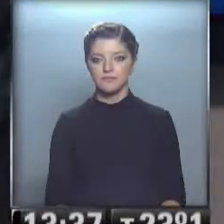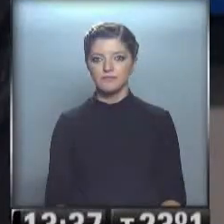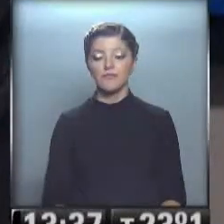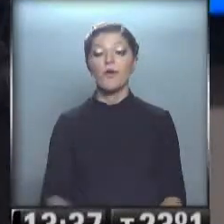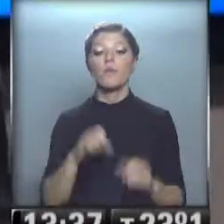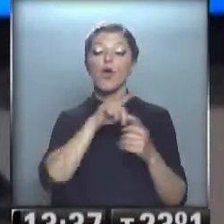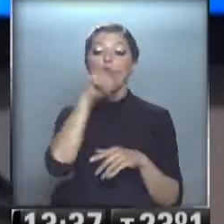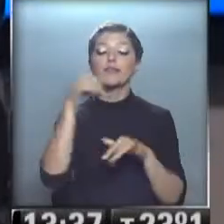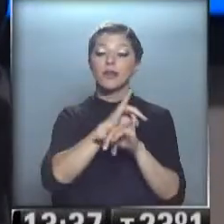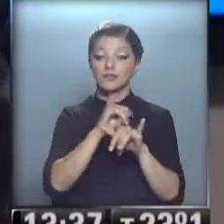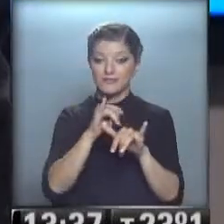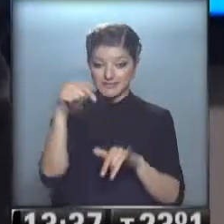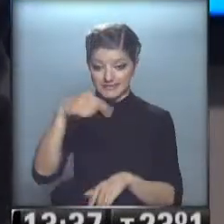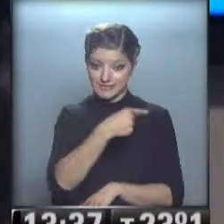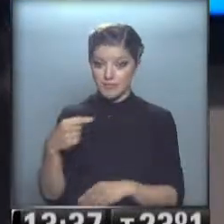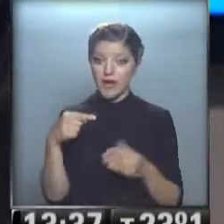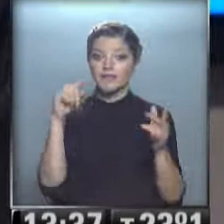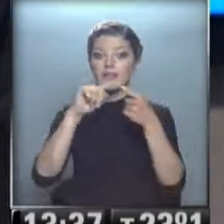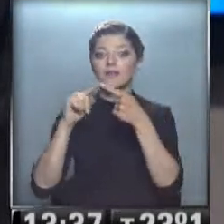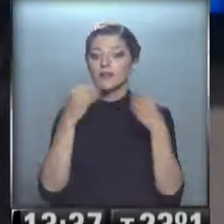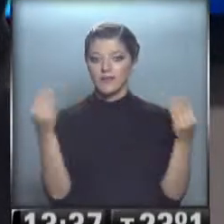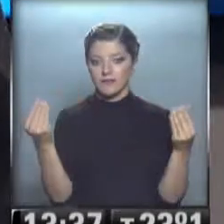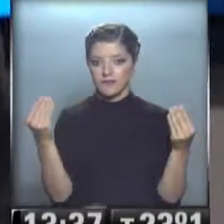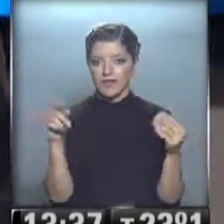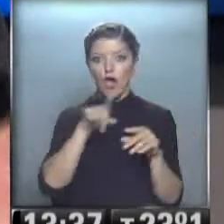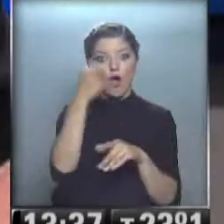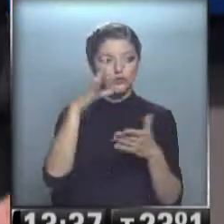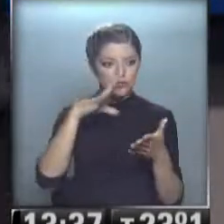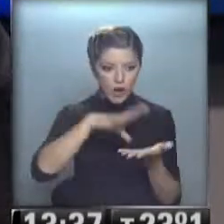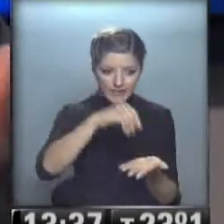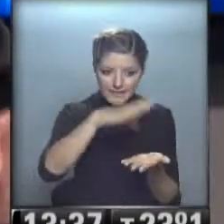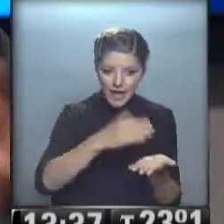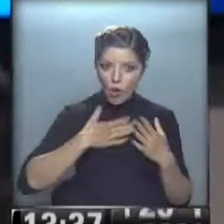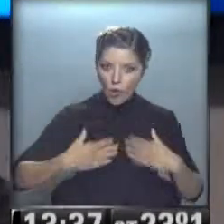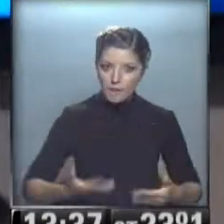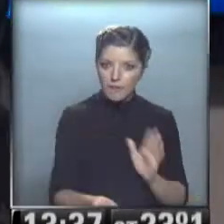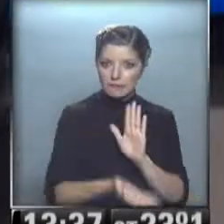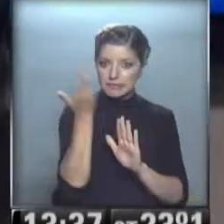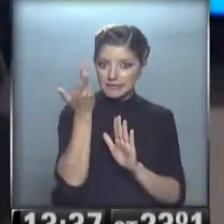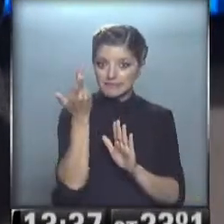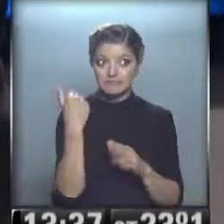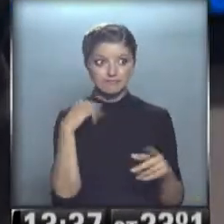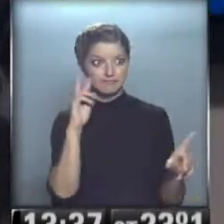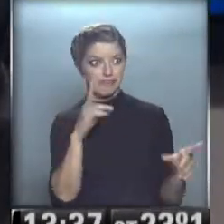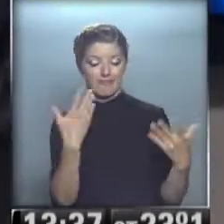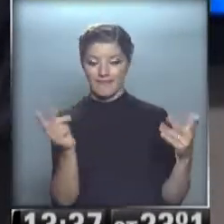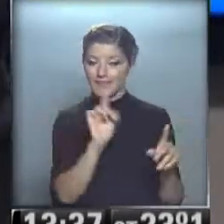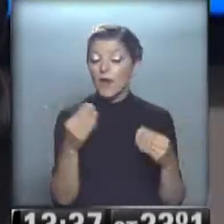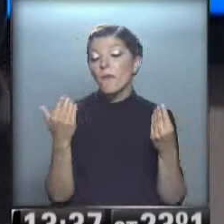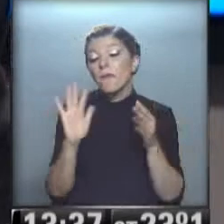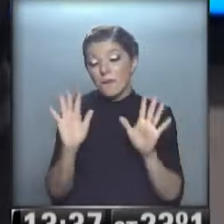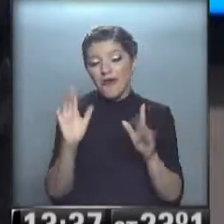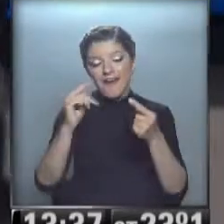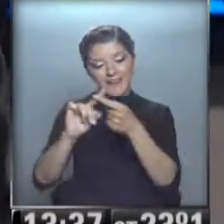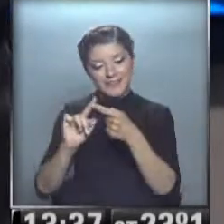Otra de las noticias de la semana tiene que ver con otra exhumación, aunque ustedes no lo crean, pero eso tiene que ver a veces circunstancias fortuitas de la historia. En este caso